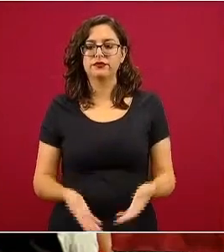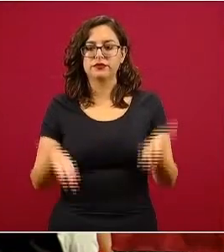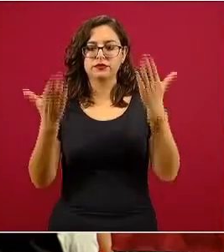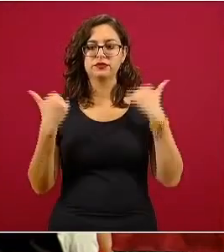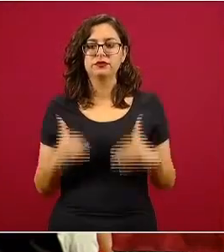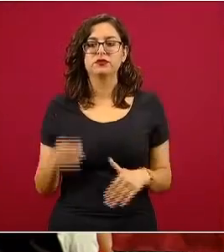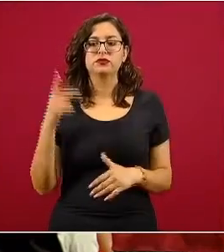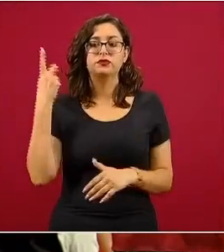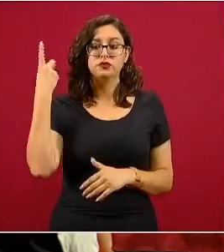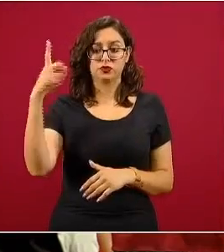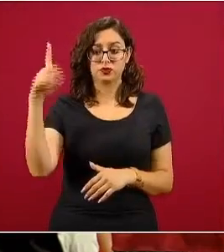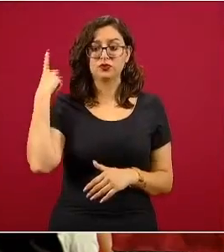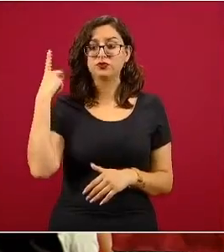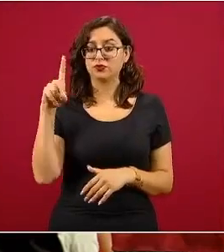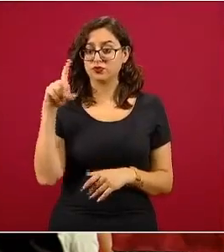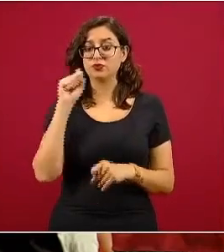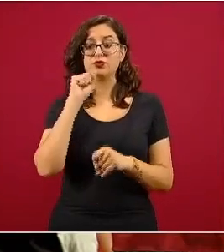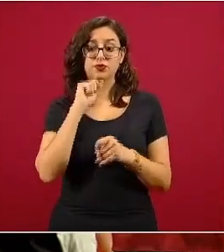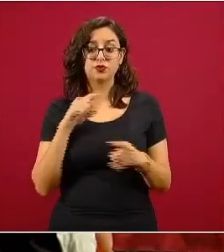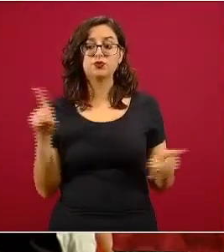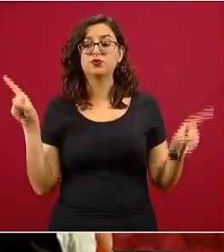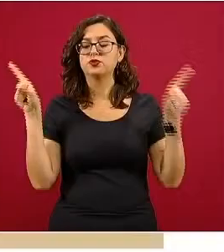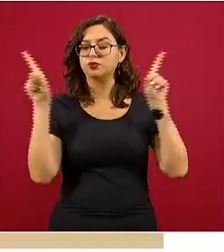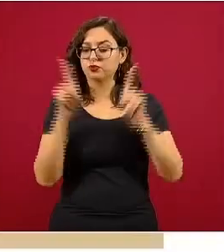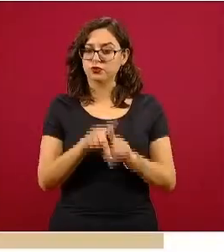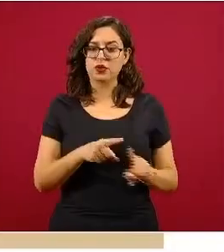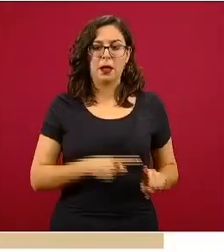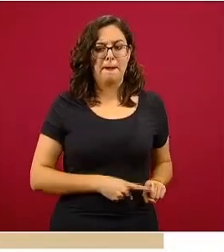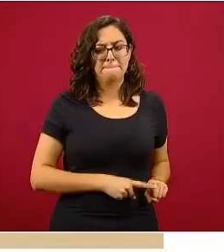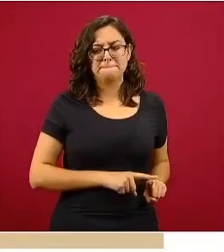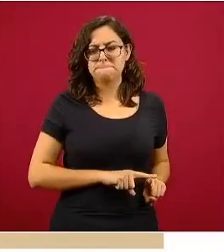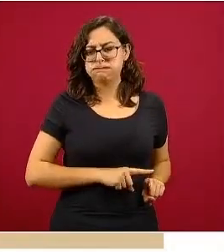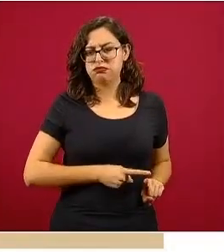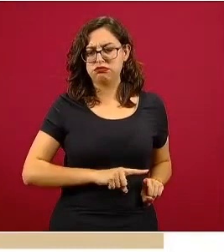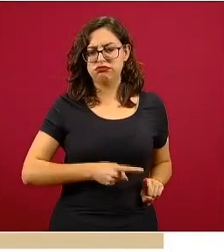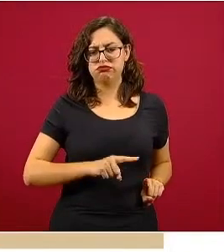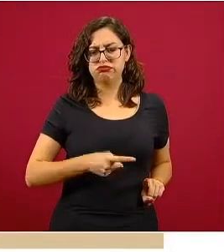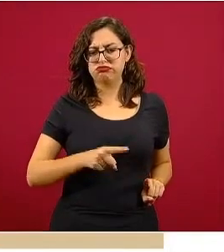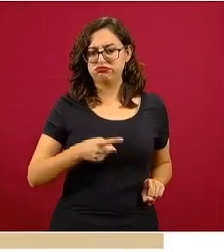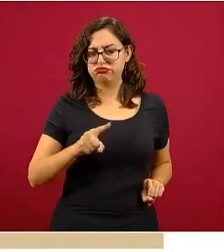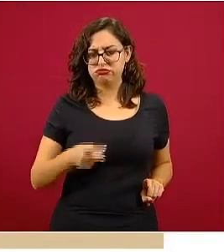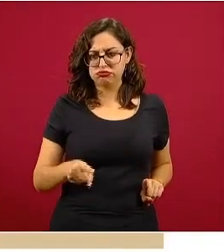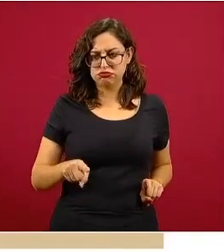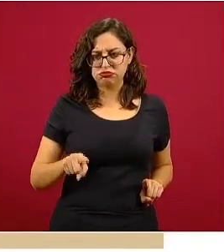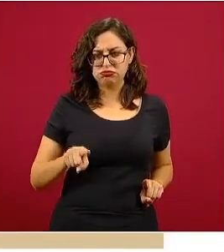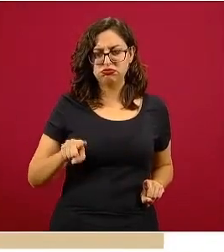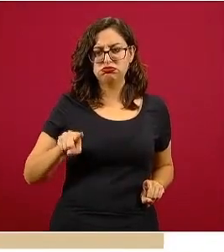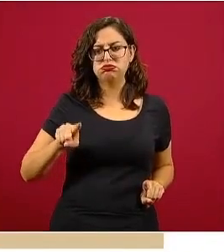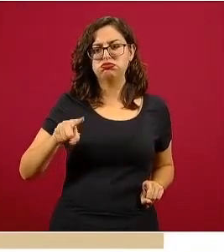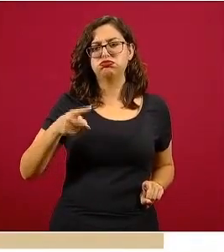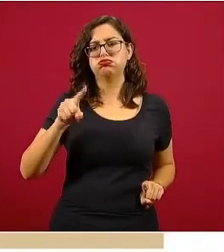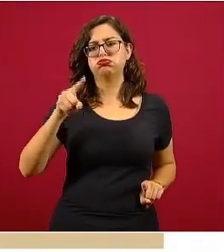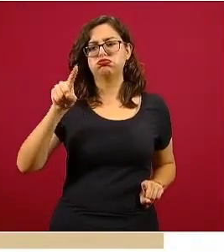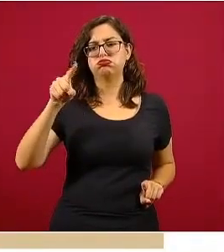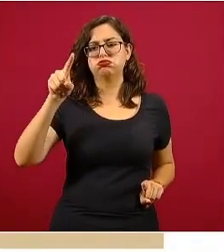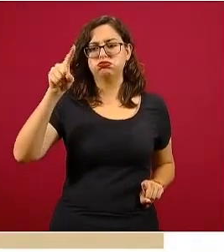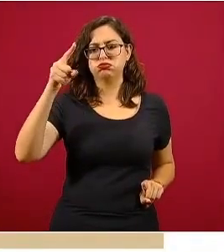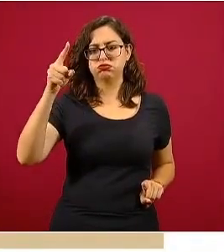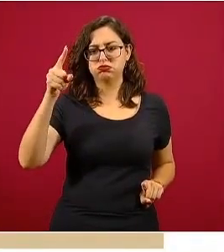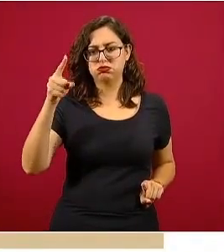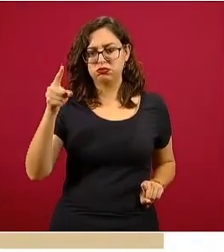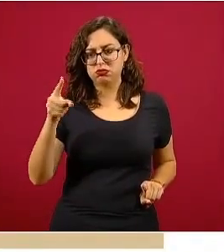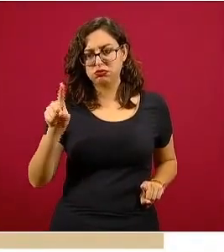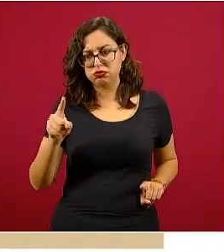Durango también ha tenido un comportamiento al ascenso, aunque con una meseta en ondas, con una ligera